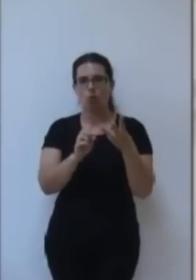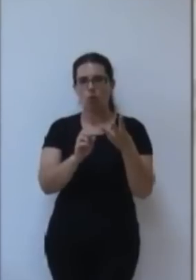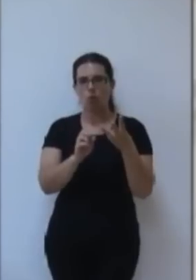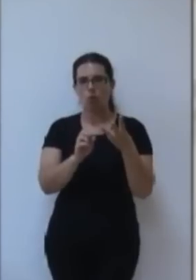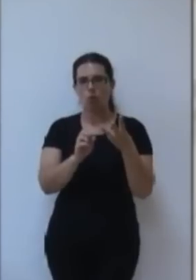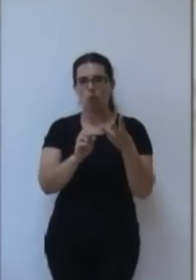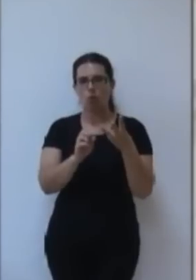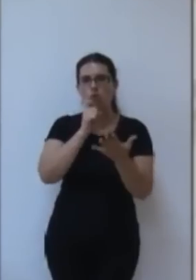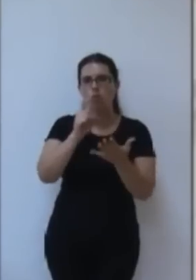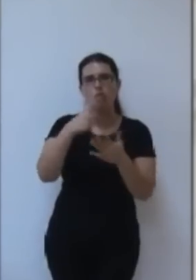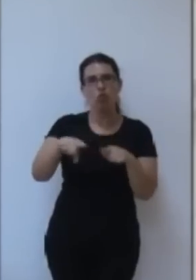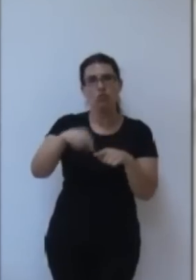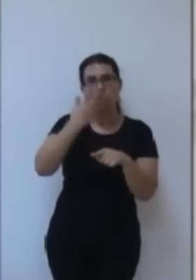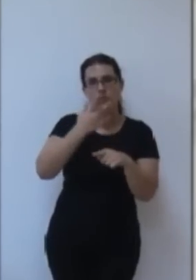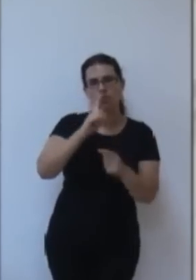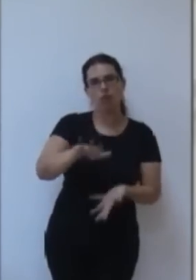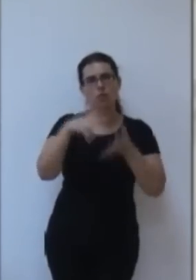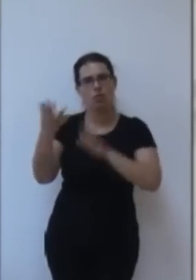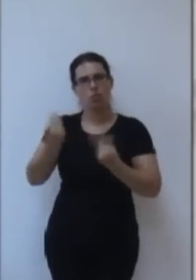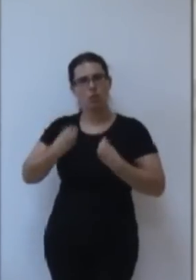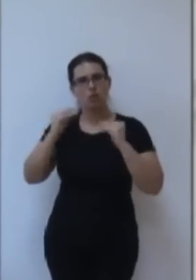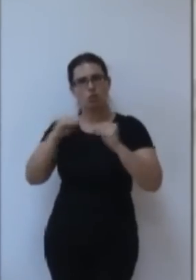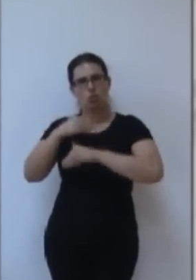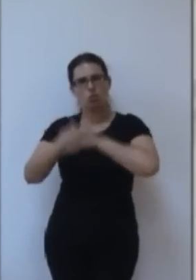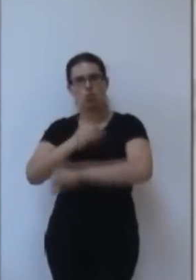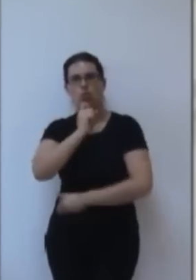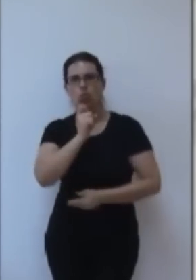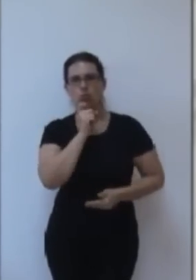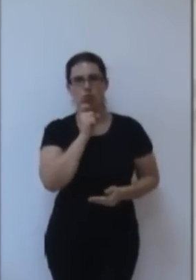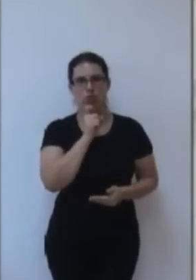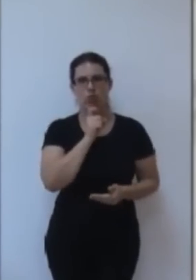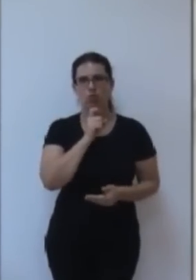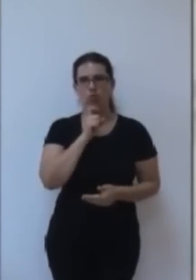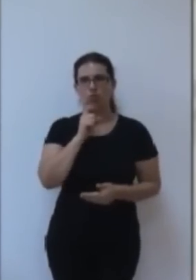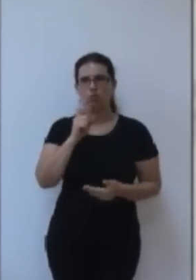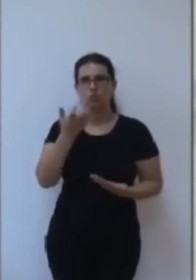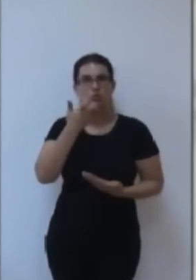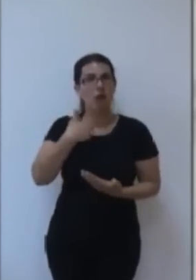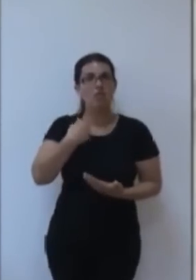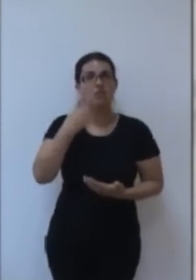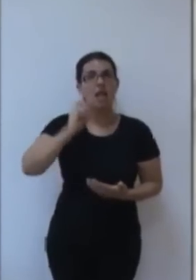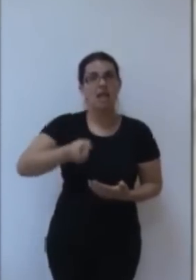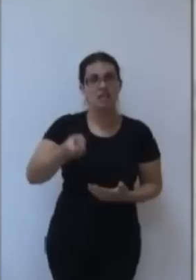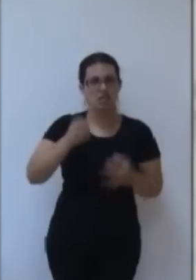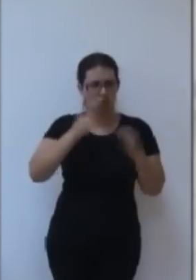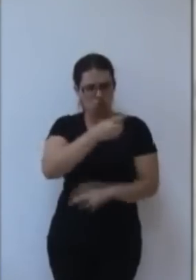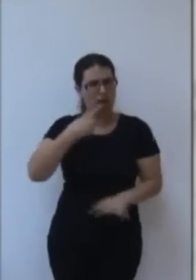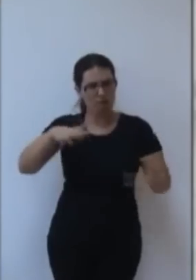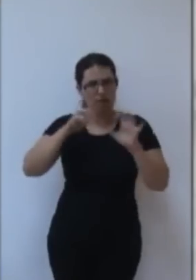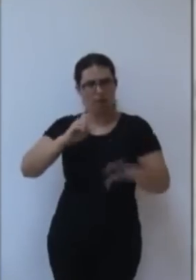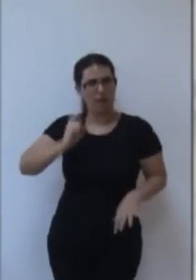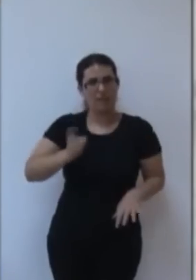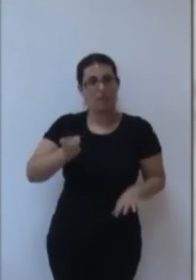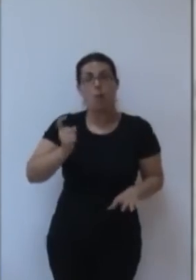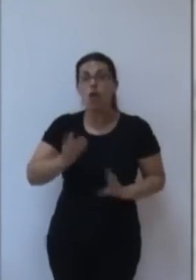la aplicación, ¿no?, posterior. Si se exige Excel, pues aprenderán Excel, ¿no? Lo que hace falta es saber